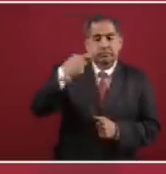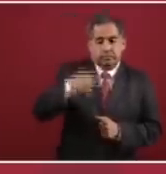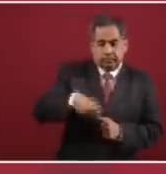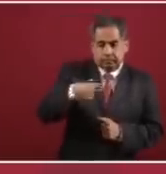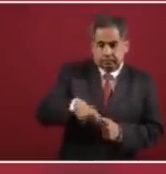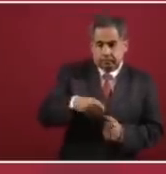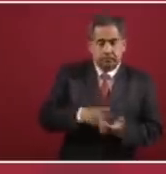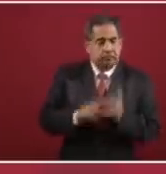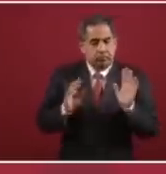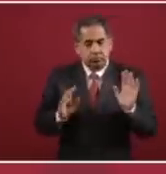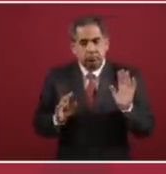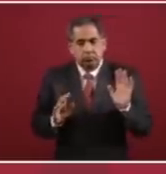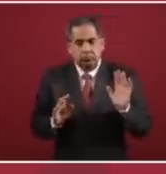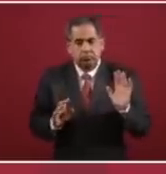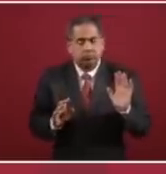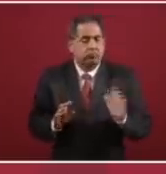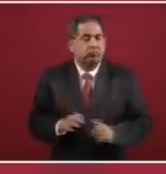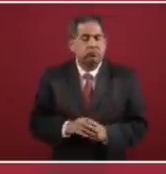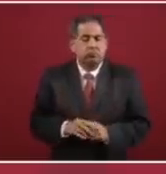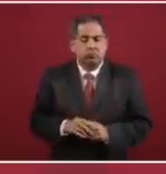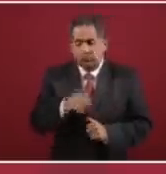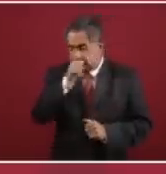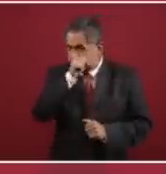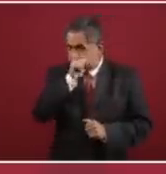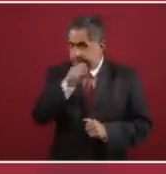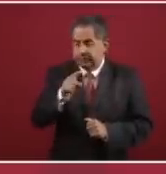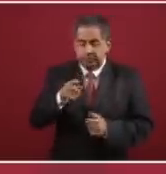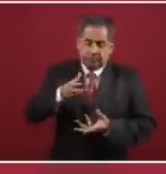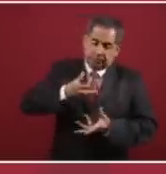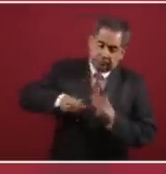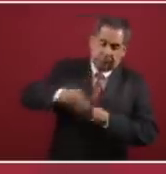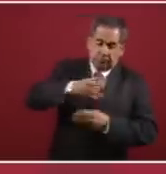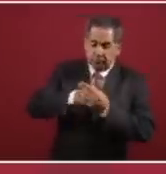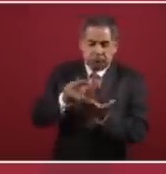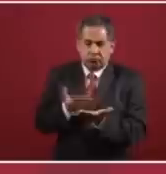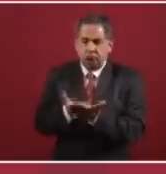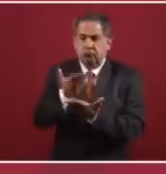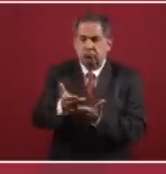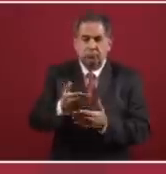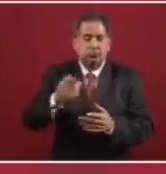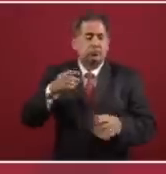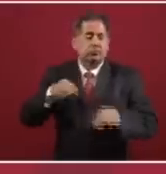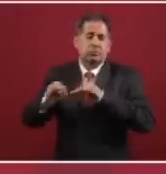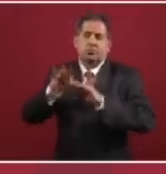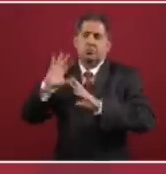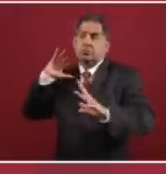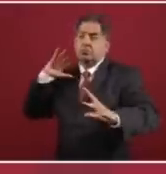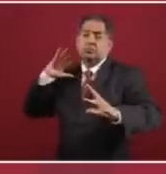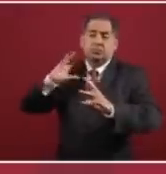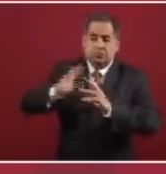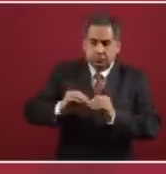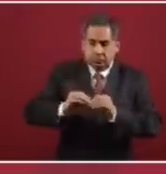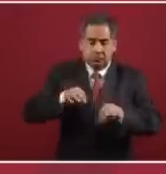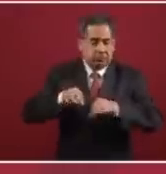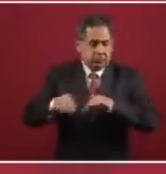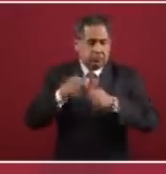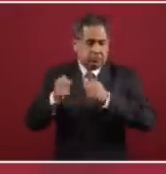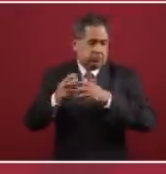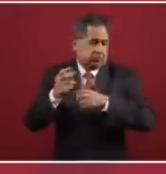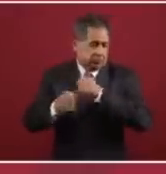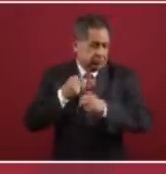porque es al final una recompensa a quien trabajó durante mucho